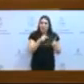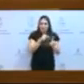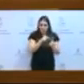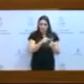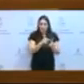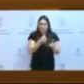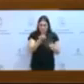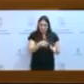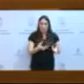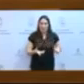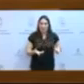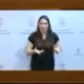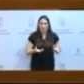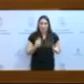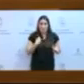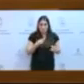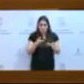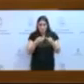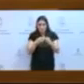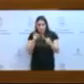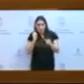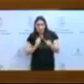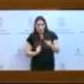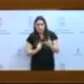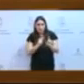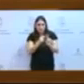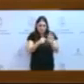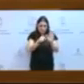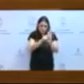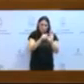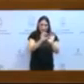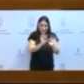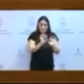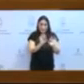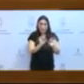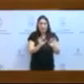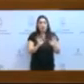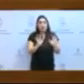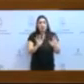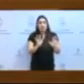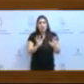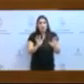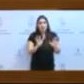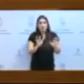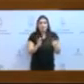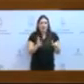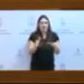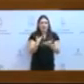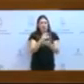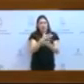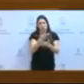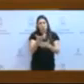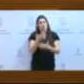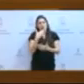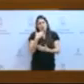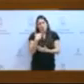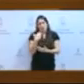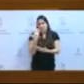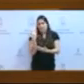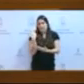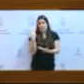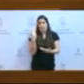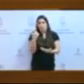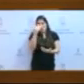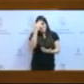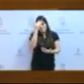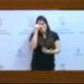objetivos que buscan los profesionales que trabajan en el centro. Pero, señorías, como todos lo tenemos muy reciente, véanse la memoria de la